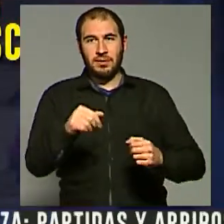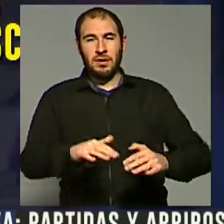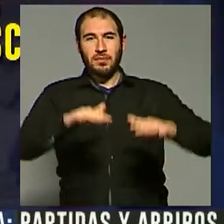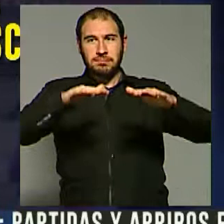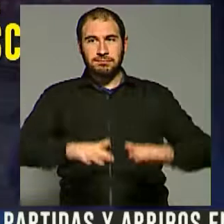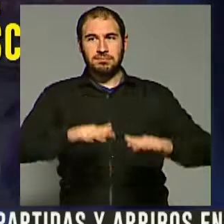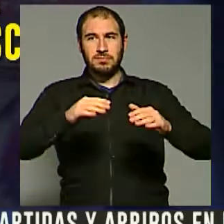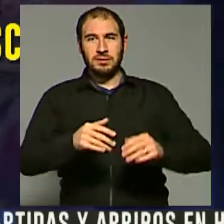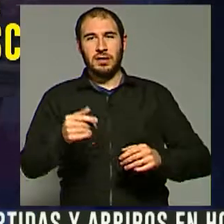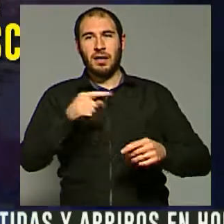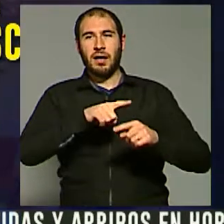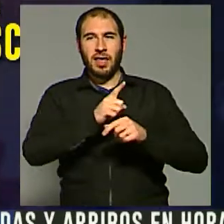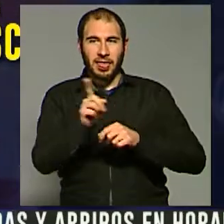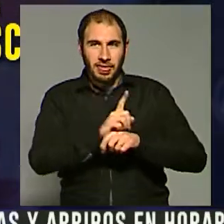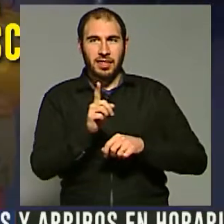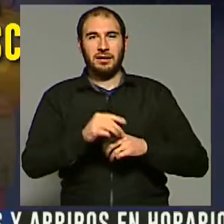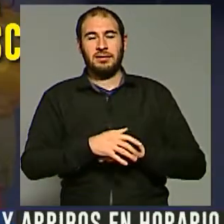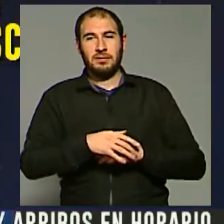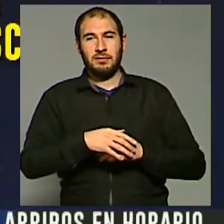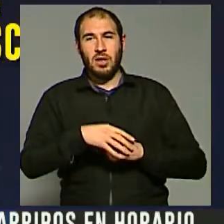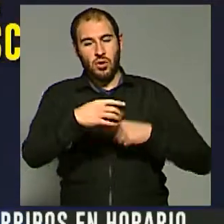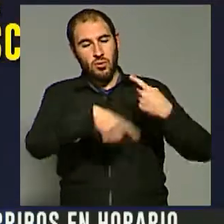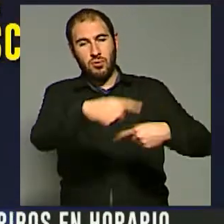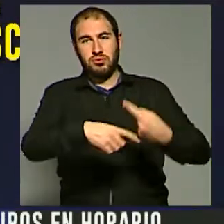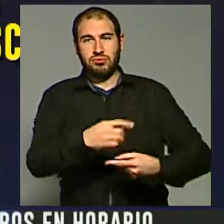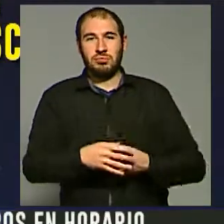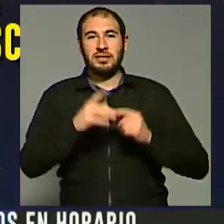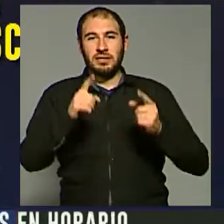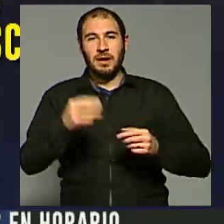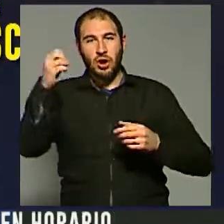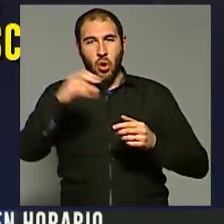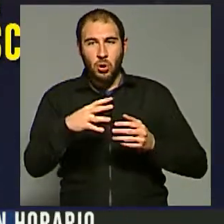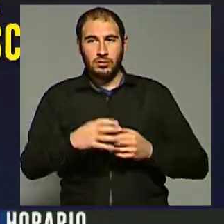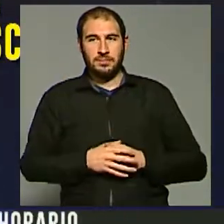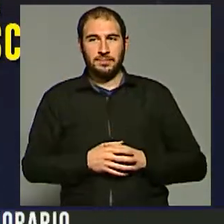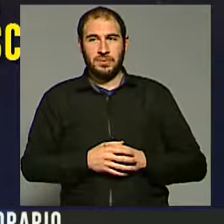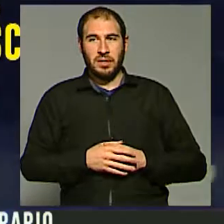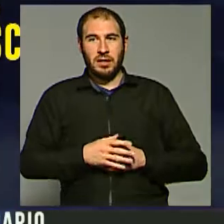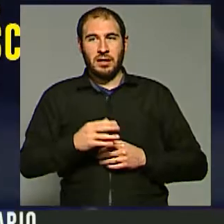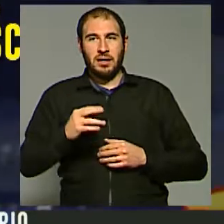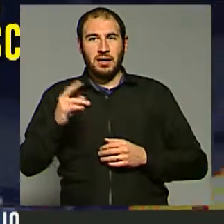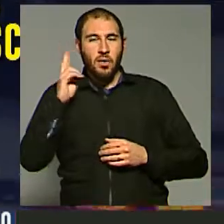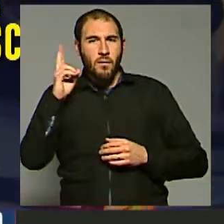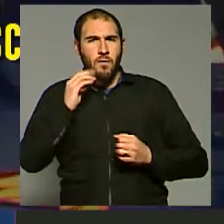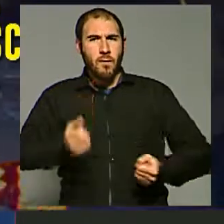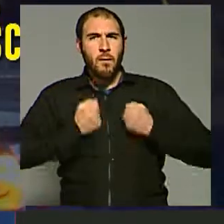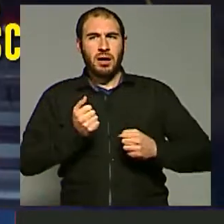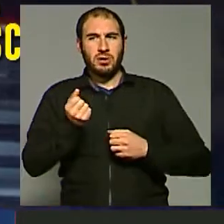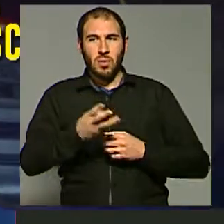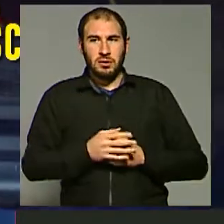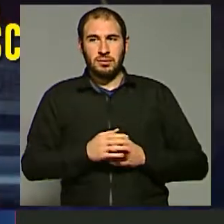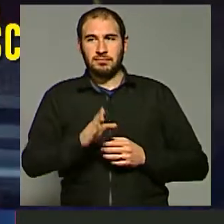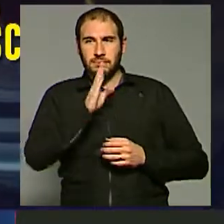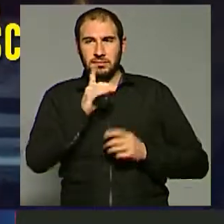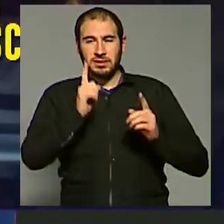suspensión, sistema de transmisión, sistema de rodamiento, sistema de iluminación, nivel de intensidad sonora,